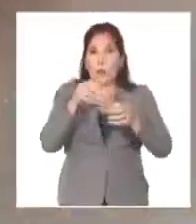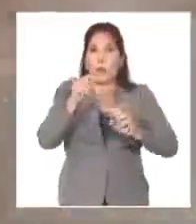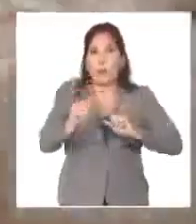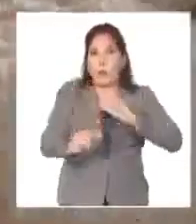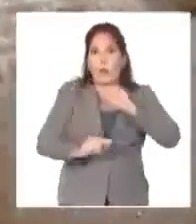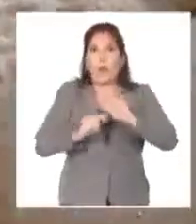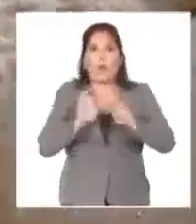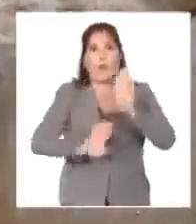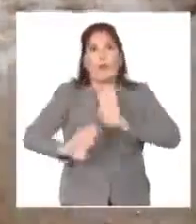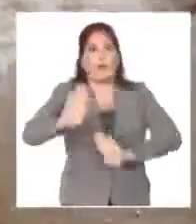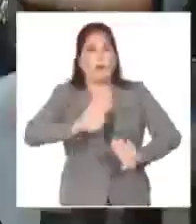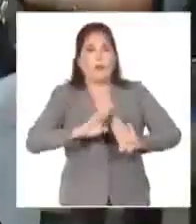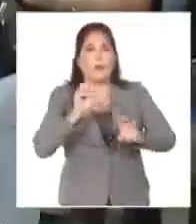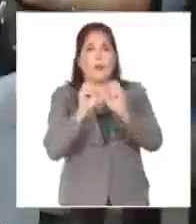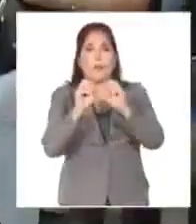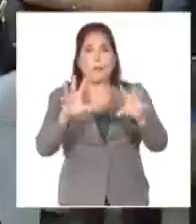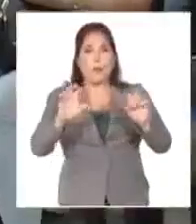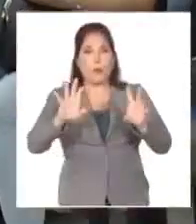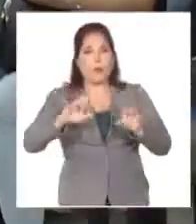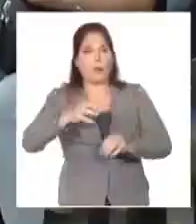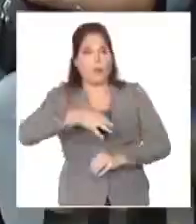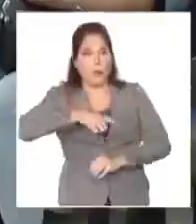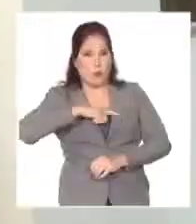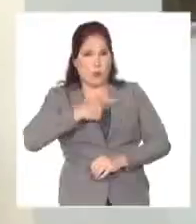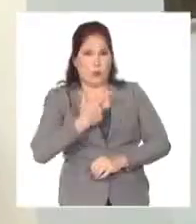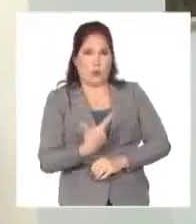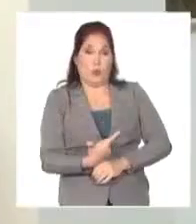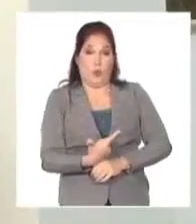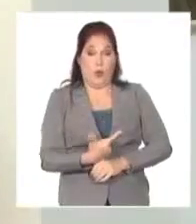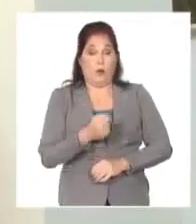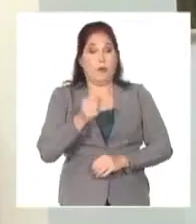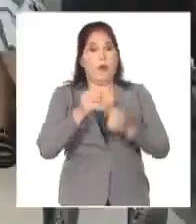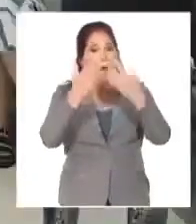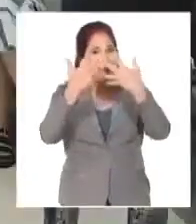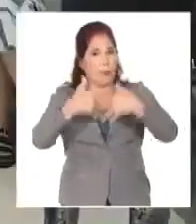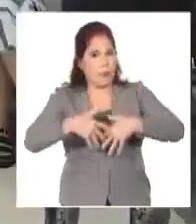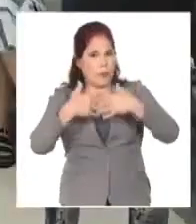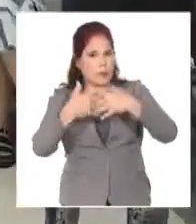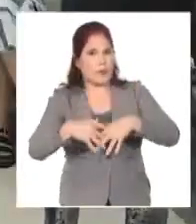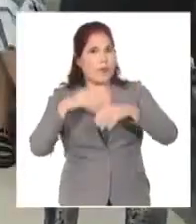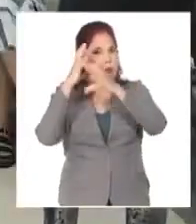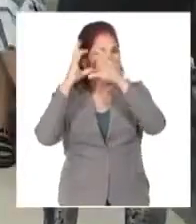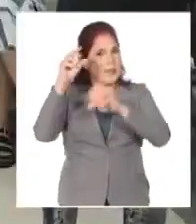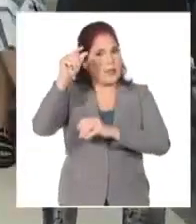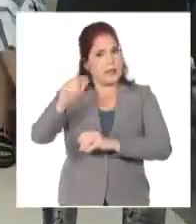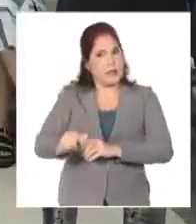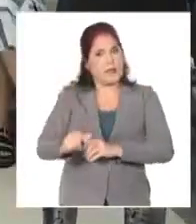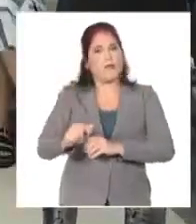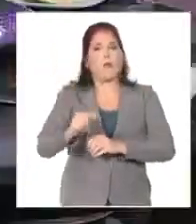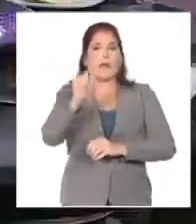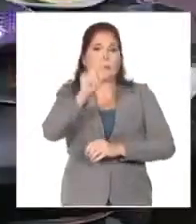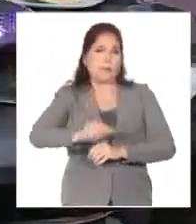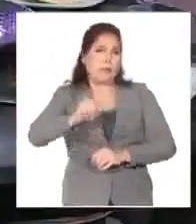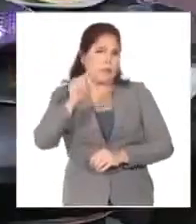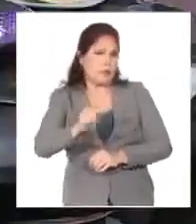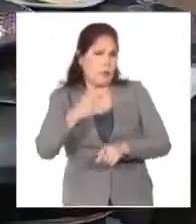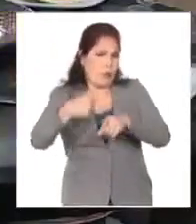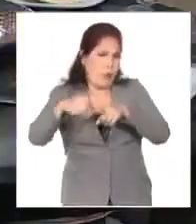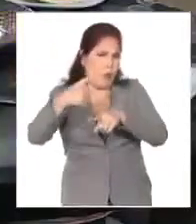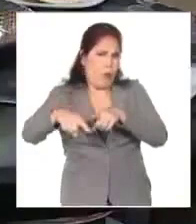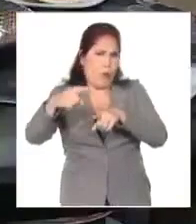de defensores y promotores del cazabe, que incluye a productores, científicos y comunicadores, entre